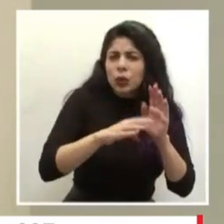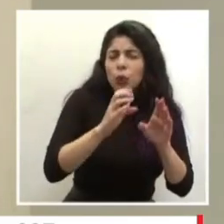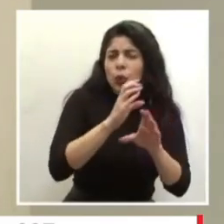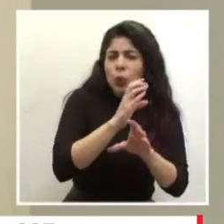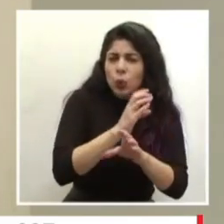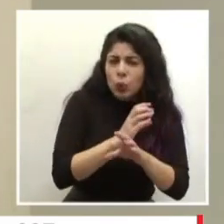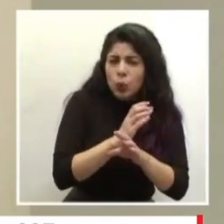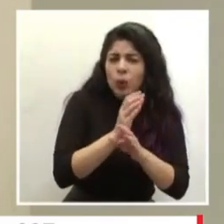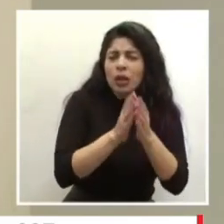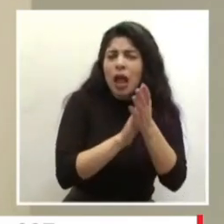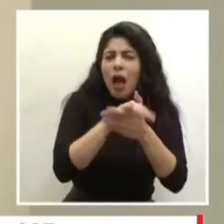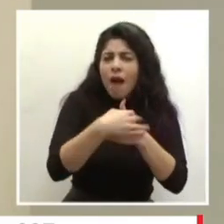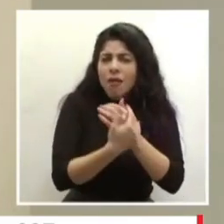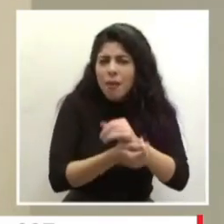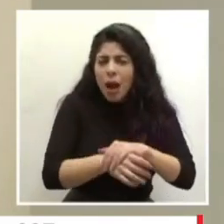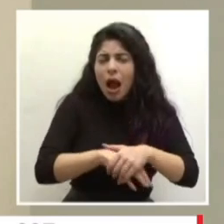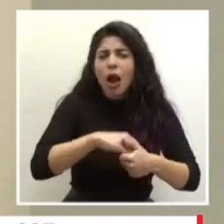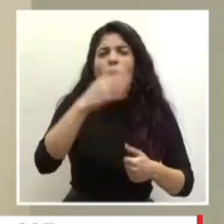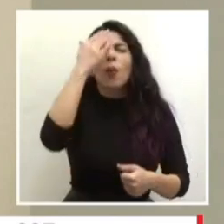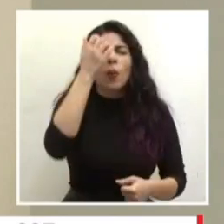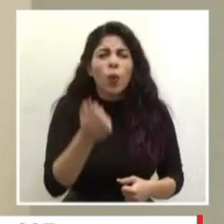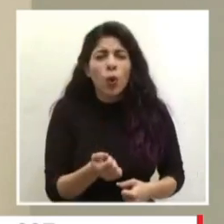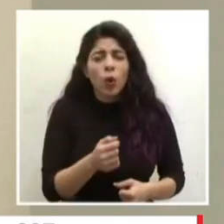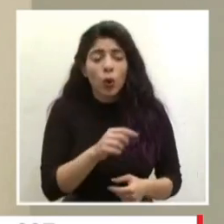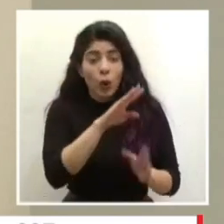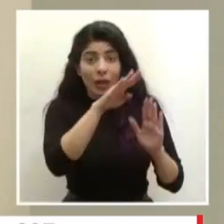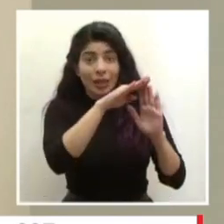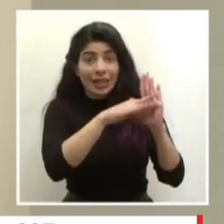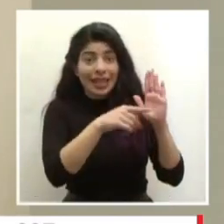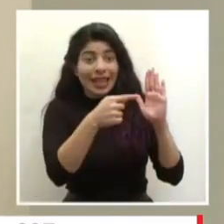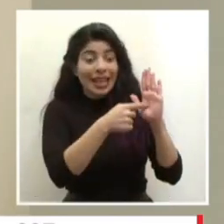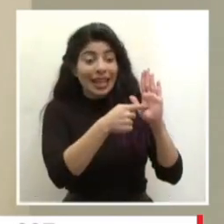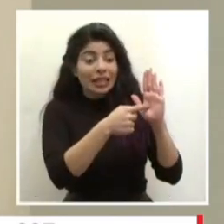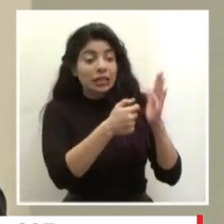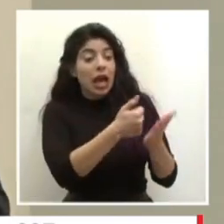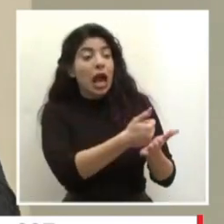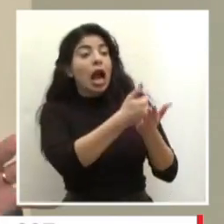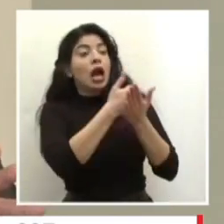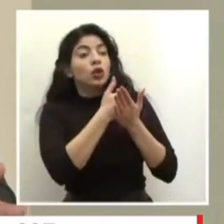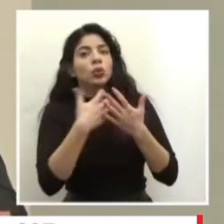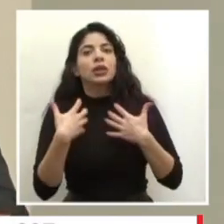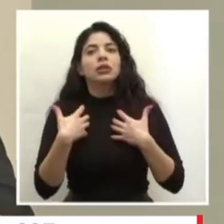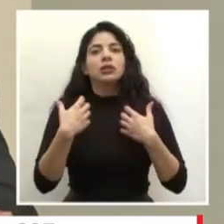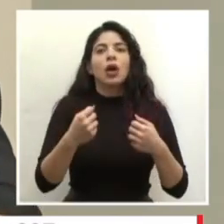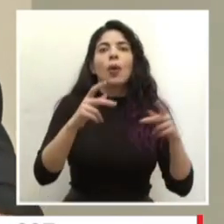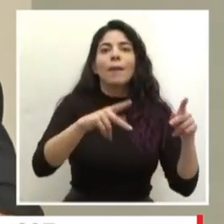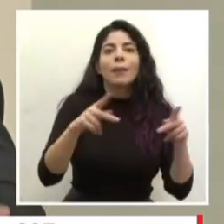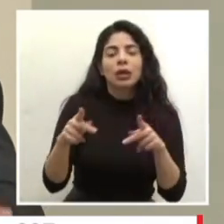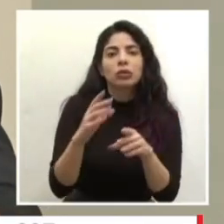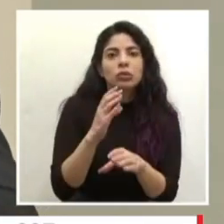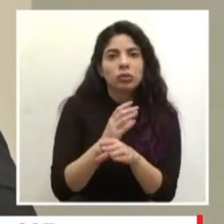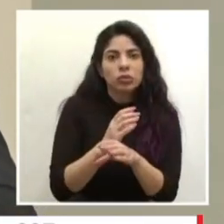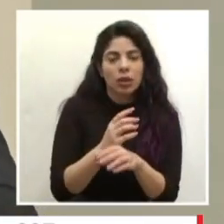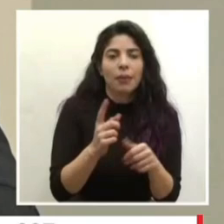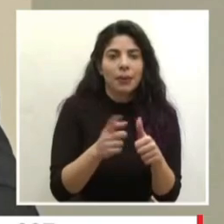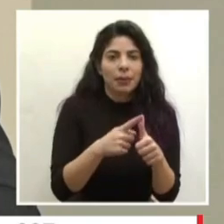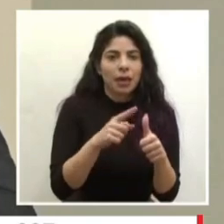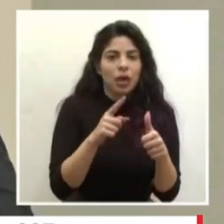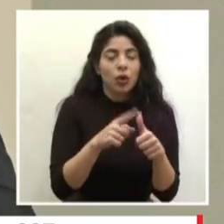cuidado, con el lavado de manos, porque eso es lo que va a garantizar la salud de las personas, en primera